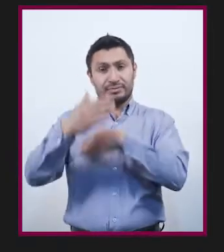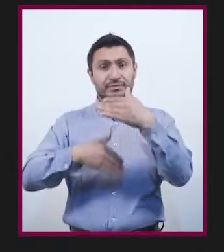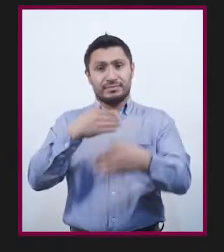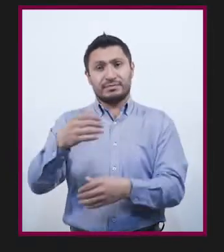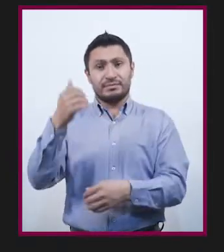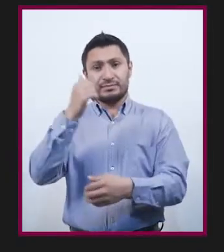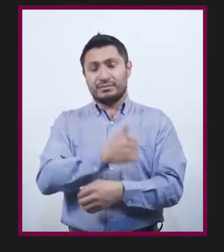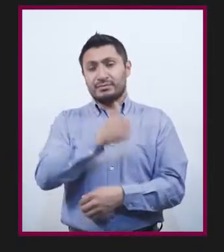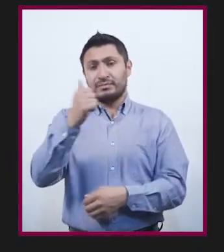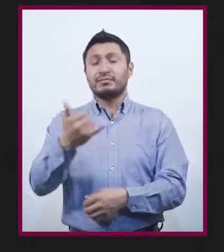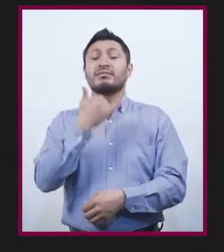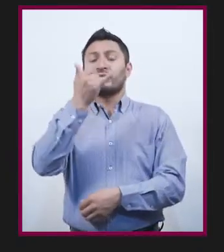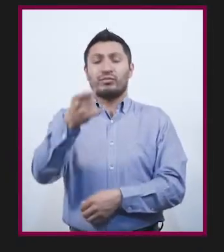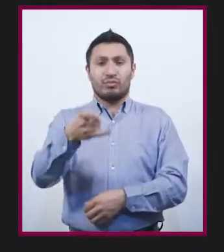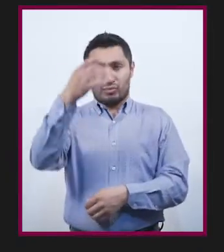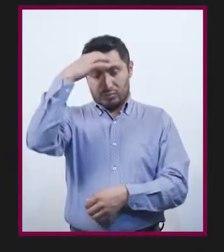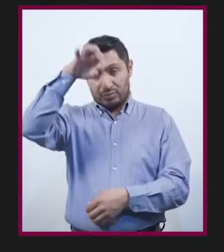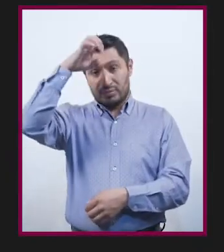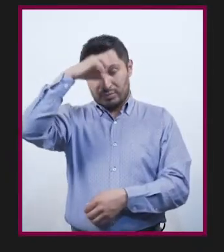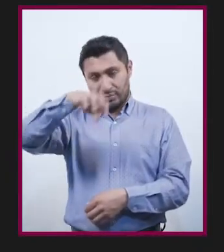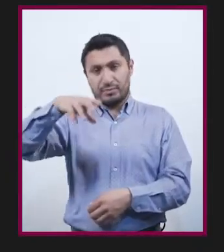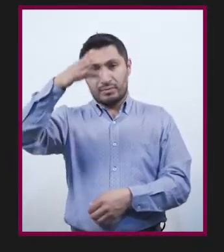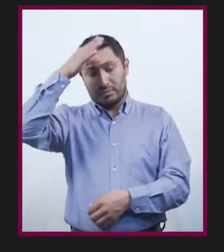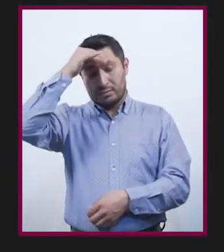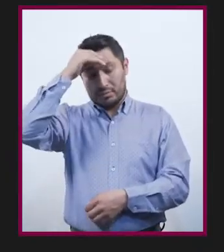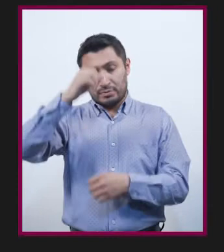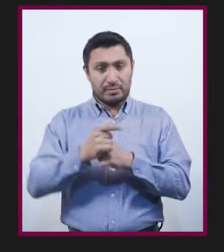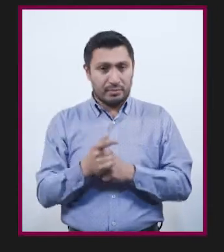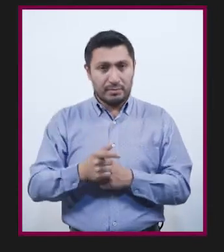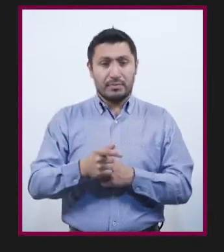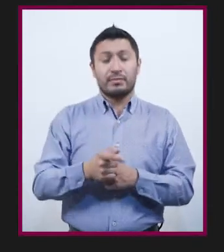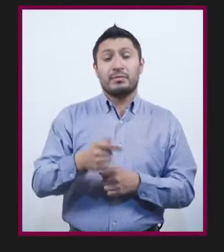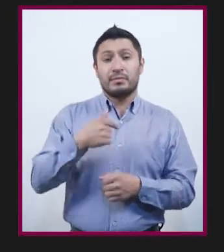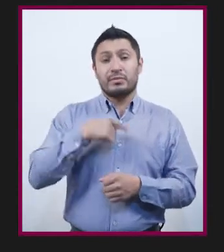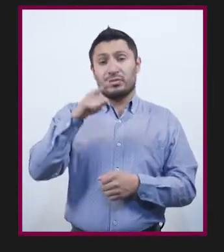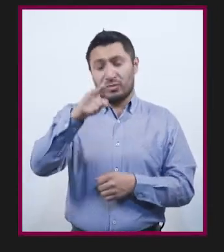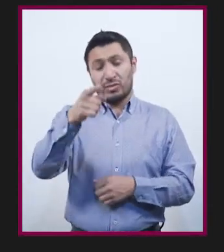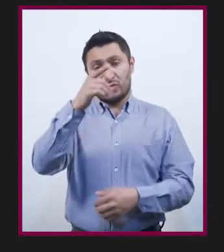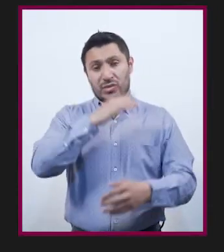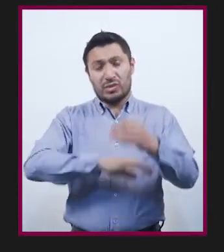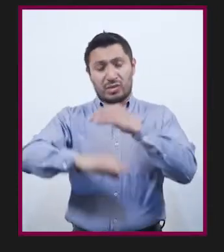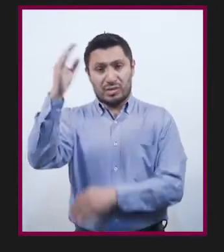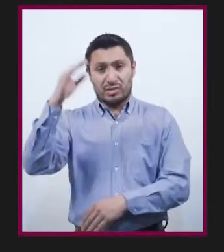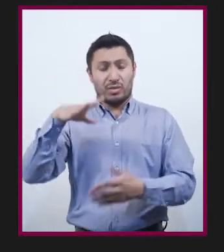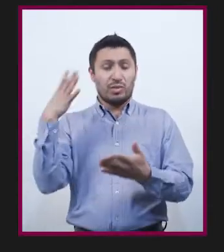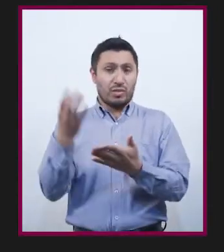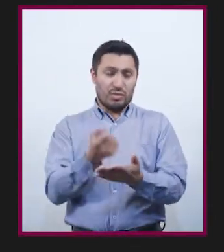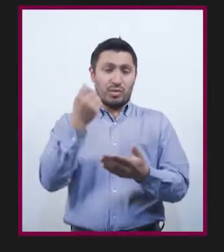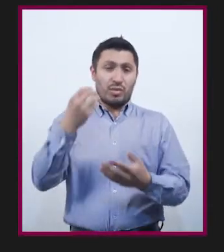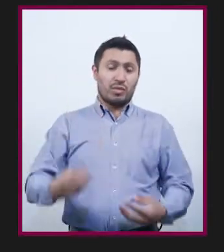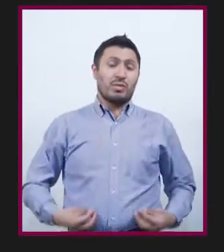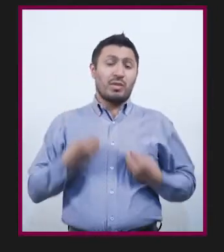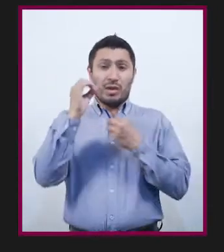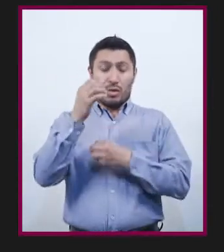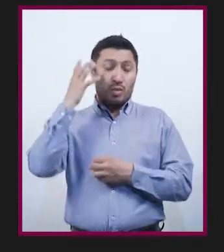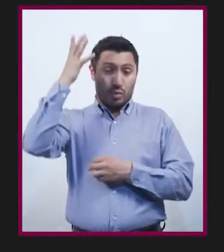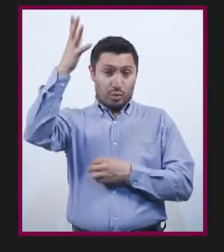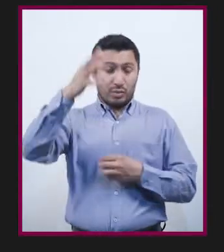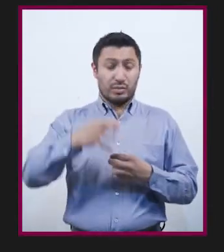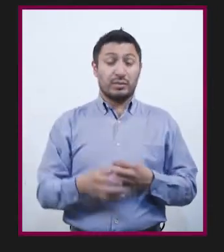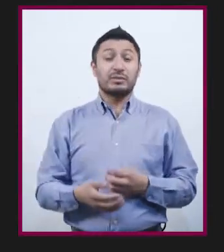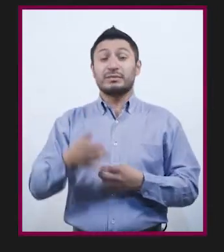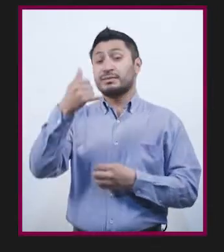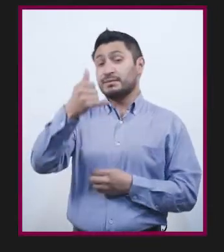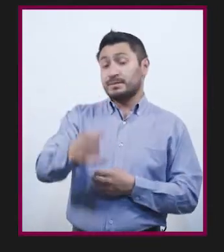Bueno, una de las ventajas más buenas es tener más energía y paciencia. Lo bueno de ser joven es que conoces y aprendes